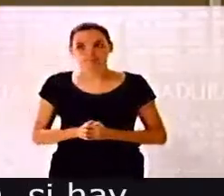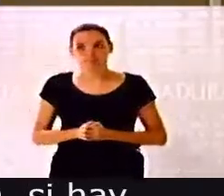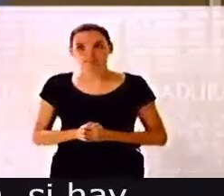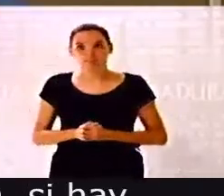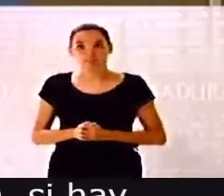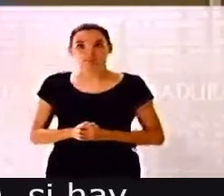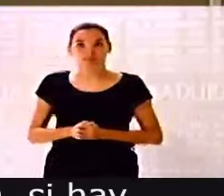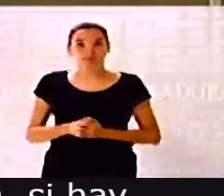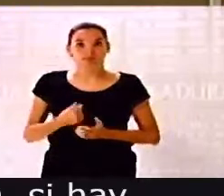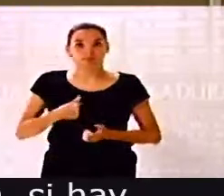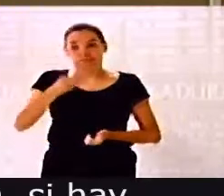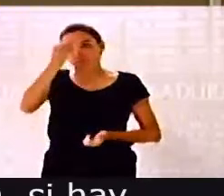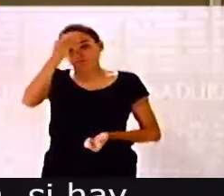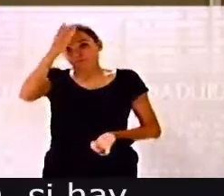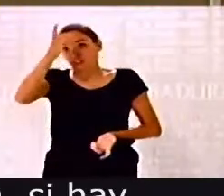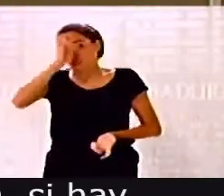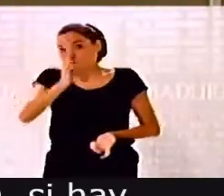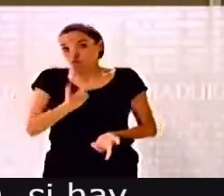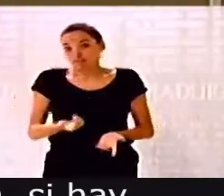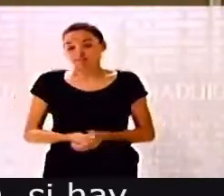no lo puedo saber.